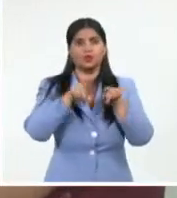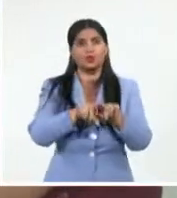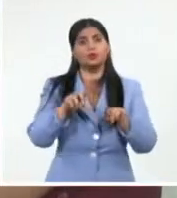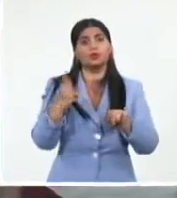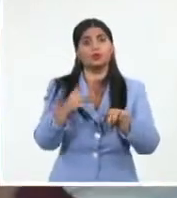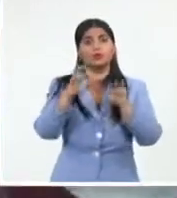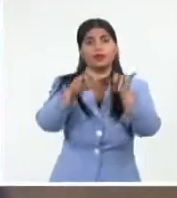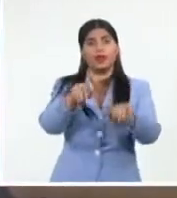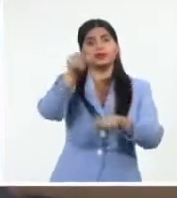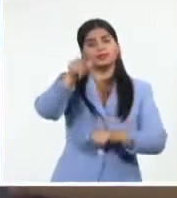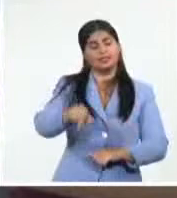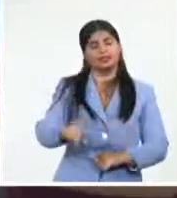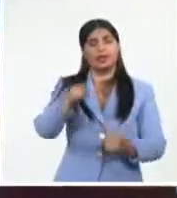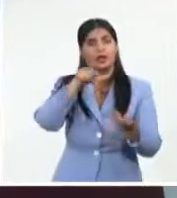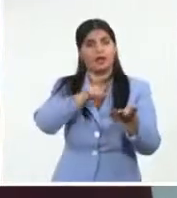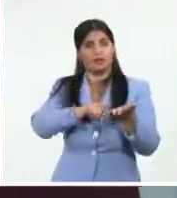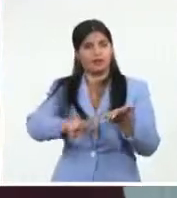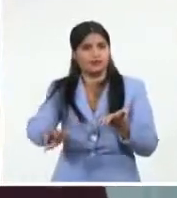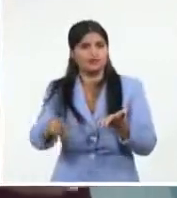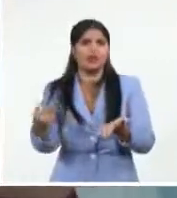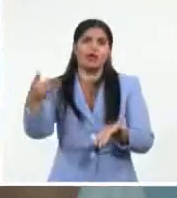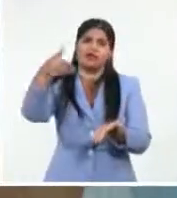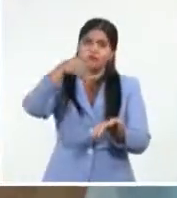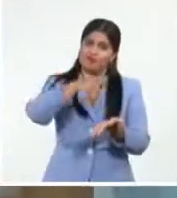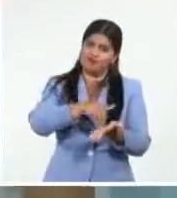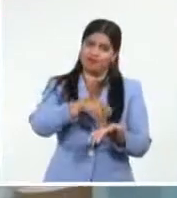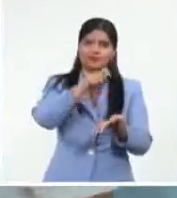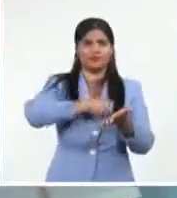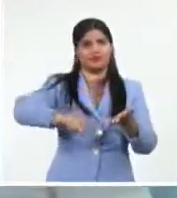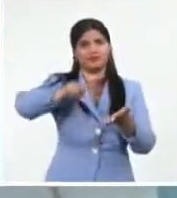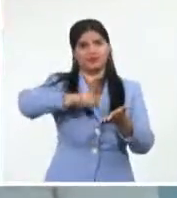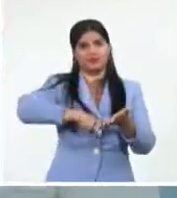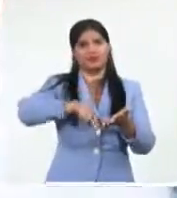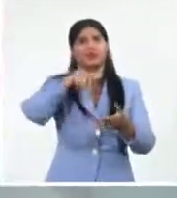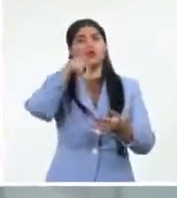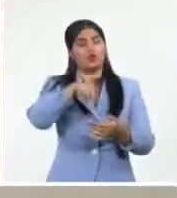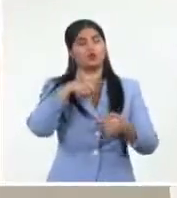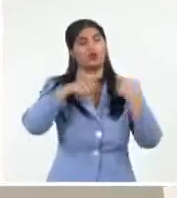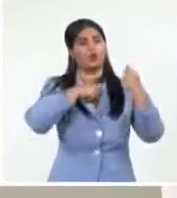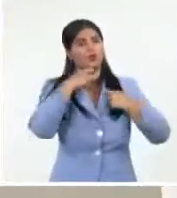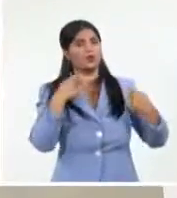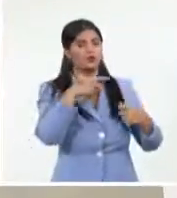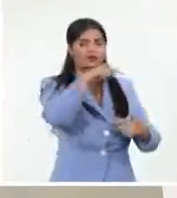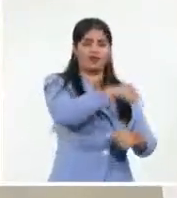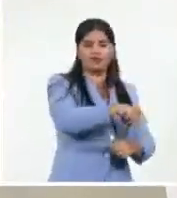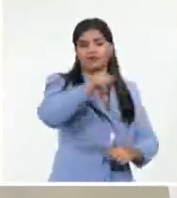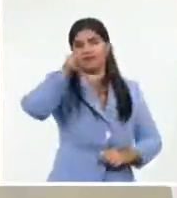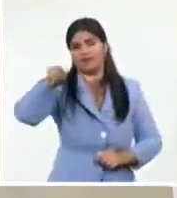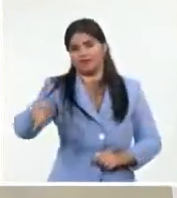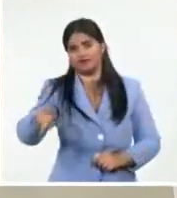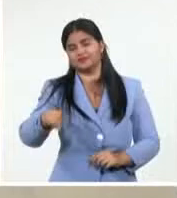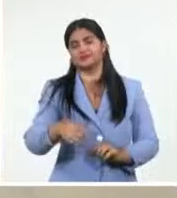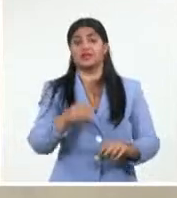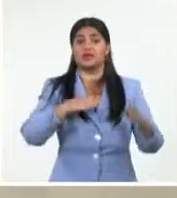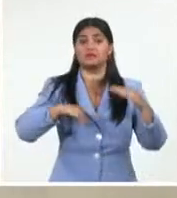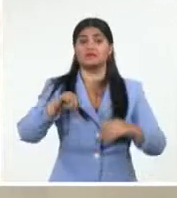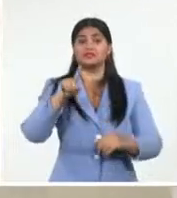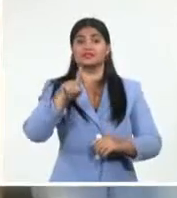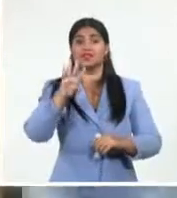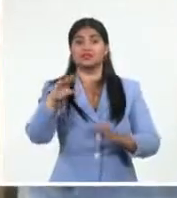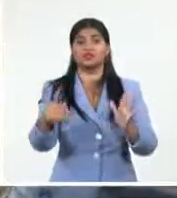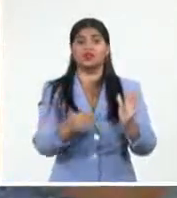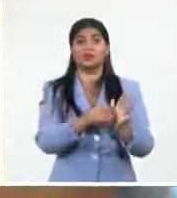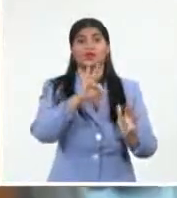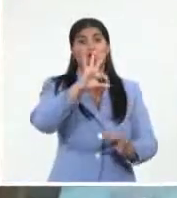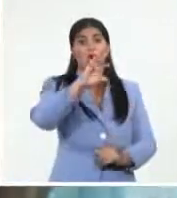secretaria en la provincia, María Fernández López, ejerció el voto junto a quienes residen en la demarcación. En Cienfuegos, más de 14.800